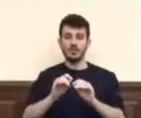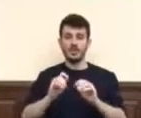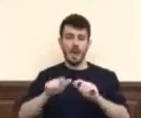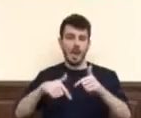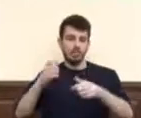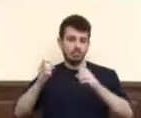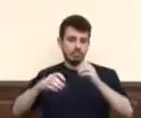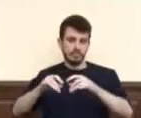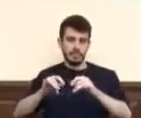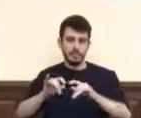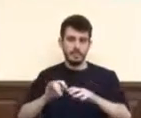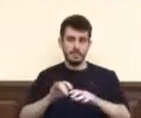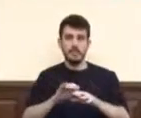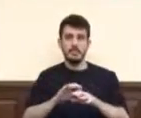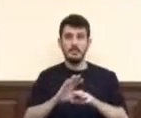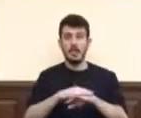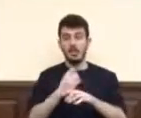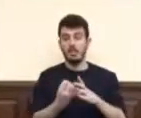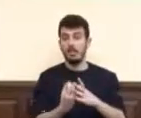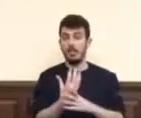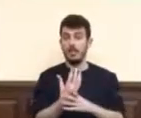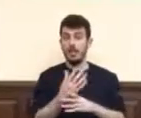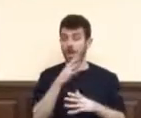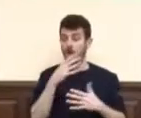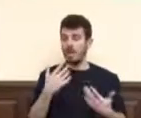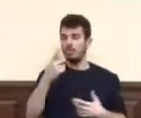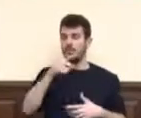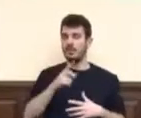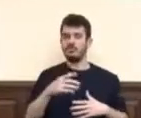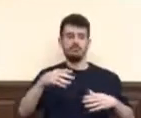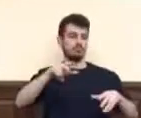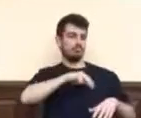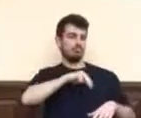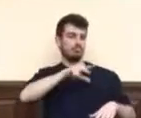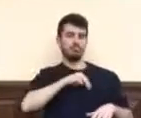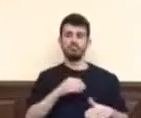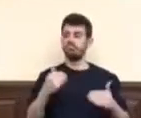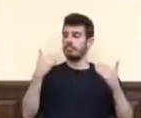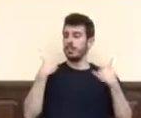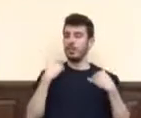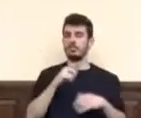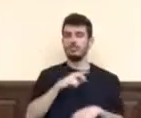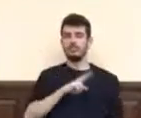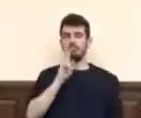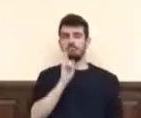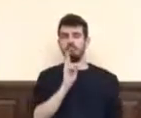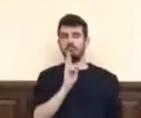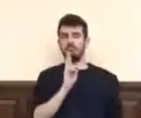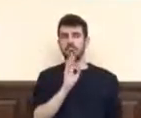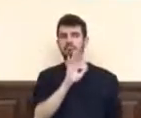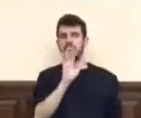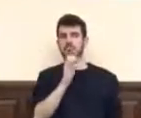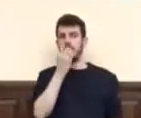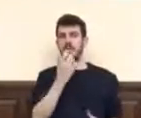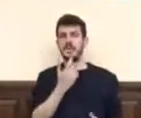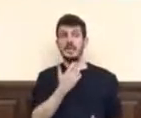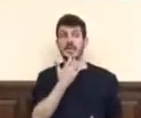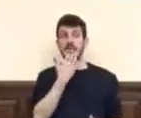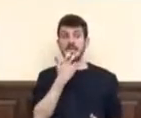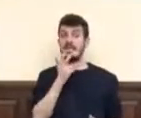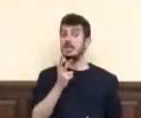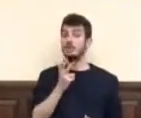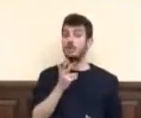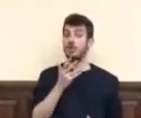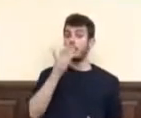últimas semanas y atribuyéndoselo, que nos parece muy bien. Nosotros somos partidarios del copyleft. Si hubiera derechos de